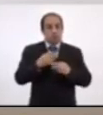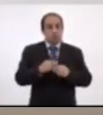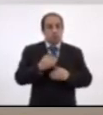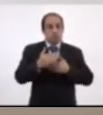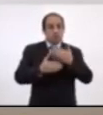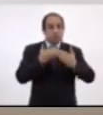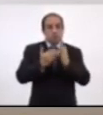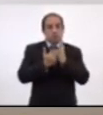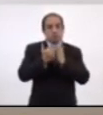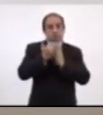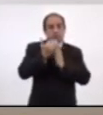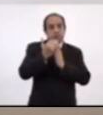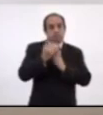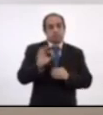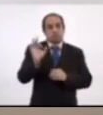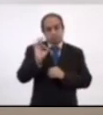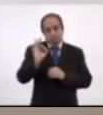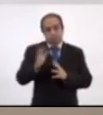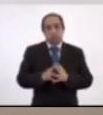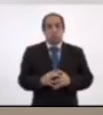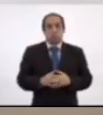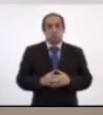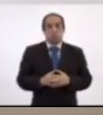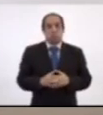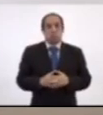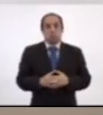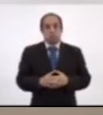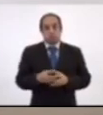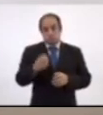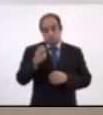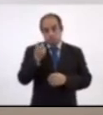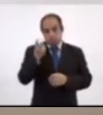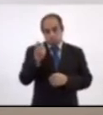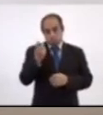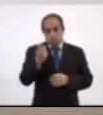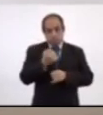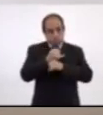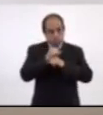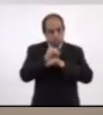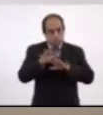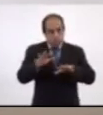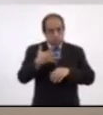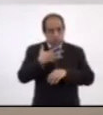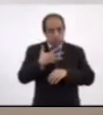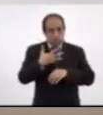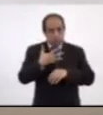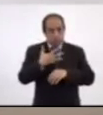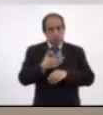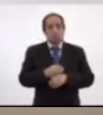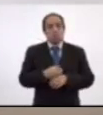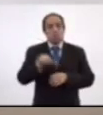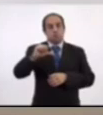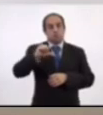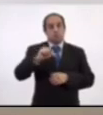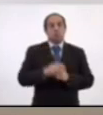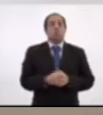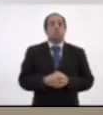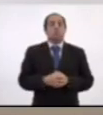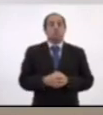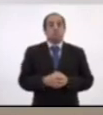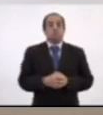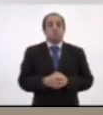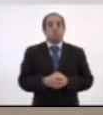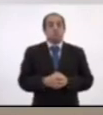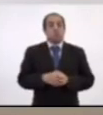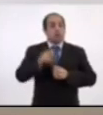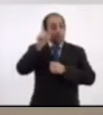de aumento en determinado momento. Así que, pues esta es la información que queremos darles el día de hoy, y el